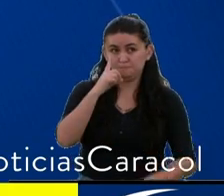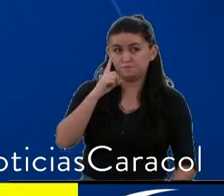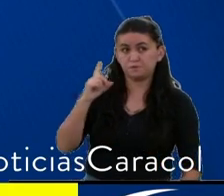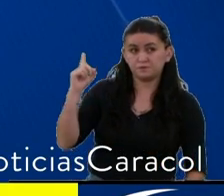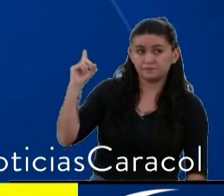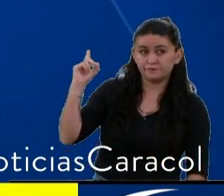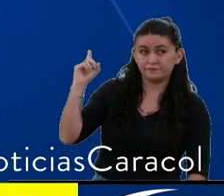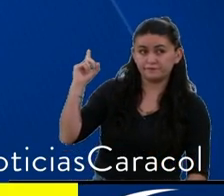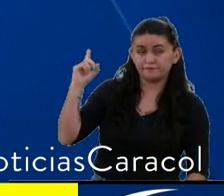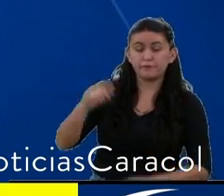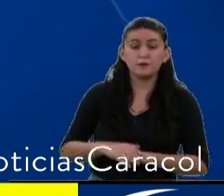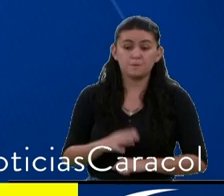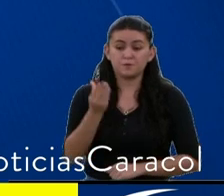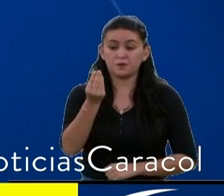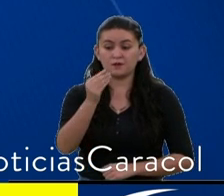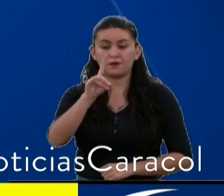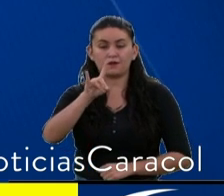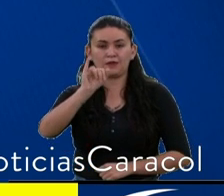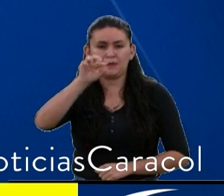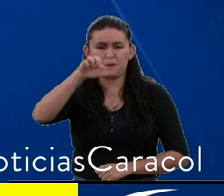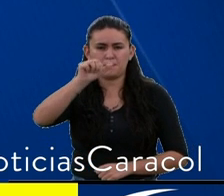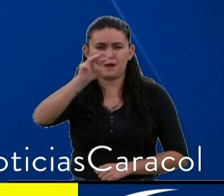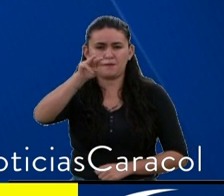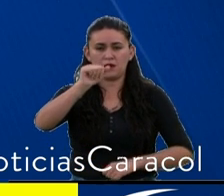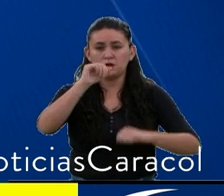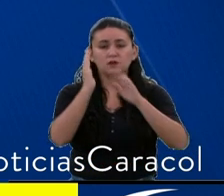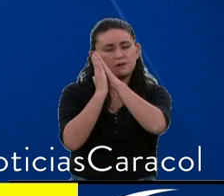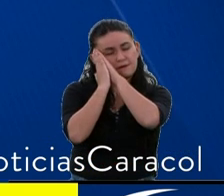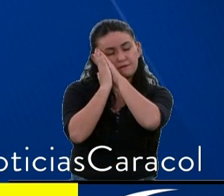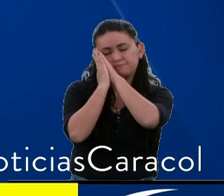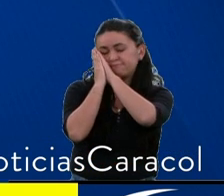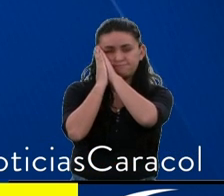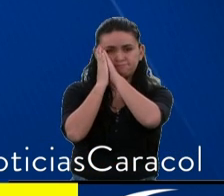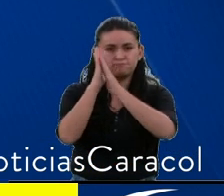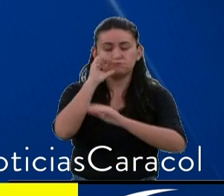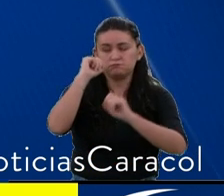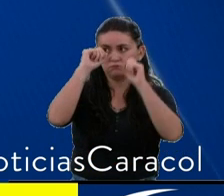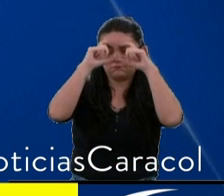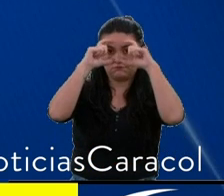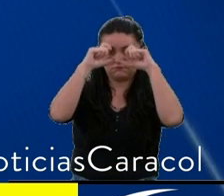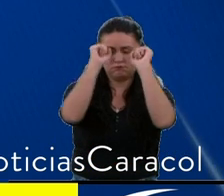Los habitantes de Quípama, Boyacá, pasaron la noche en vela.